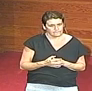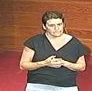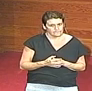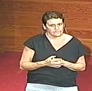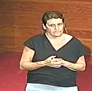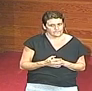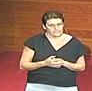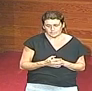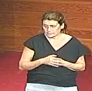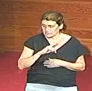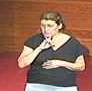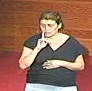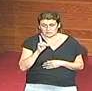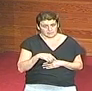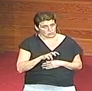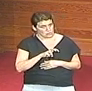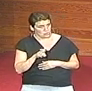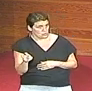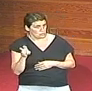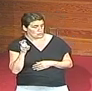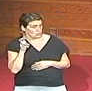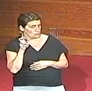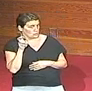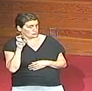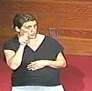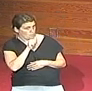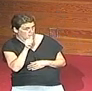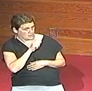Roman Abramovich, que hemos oído hablar mucho de él,